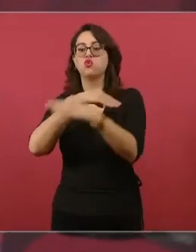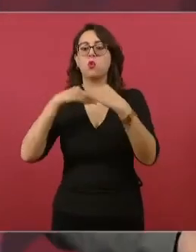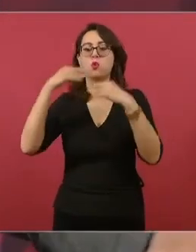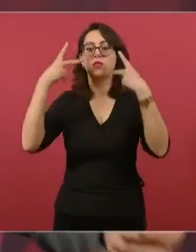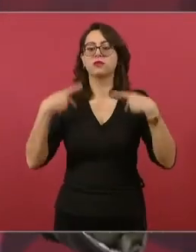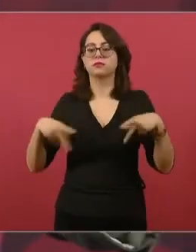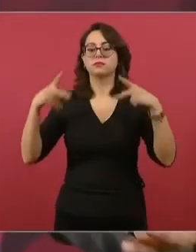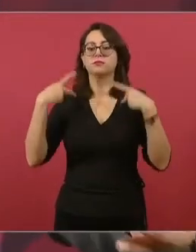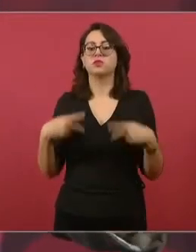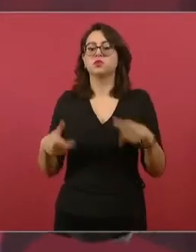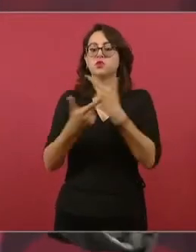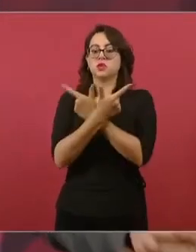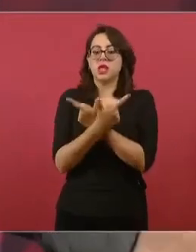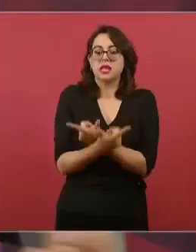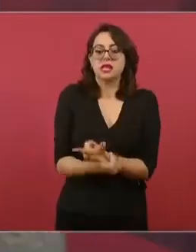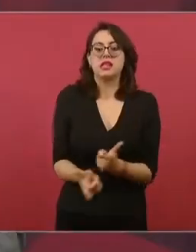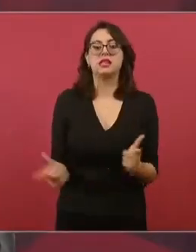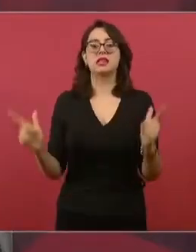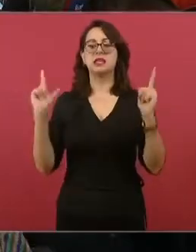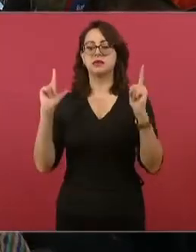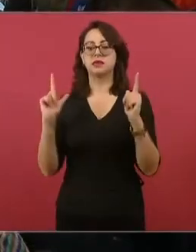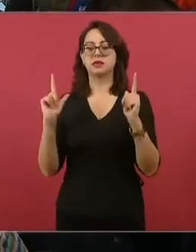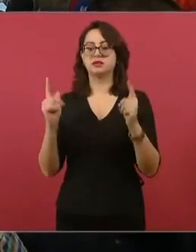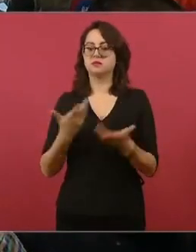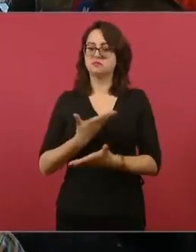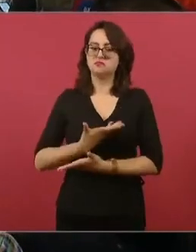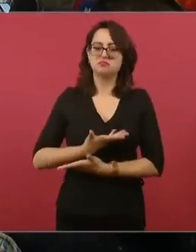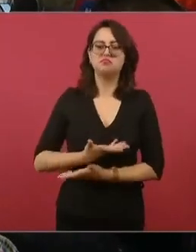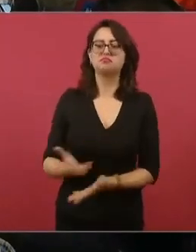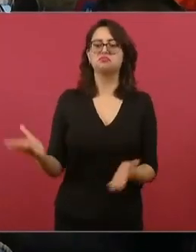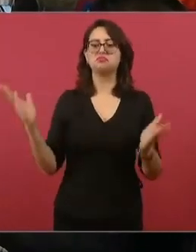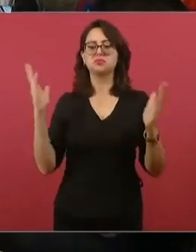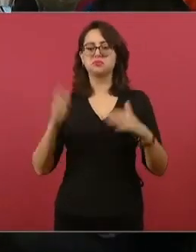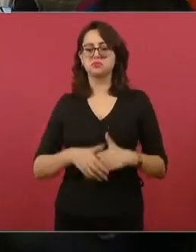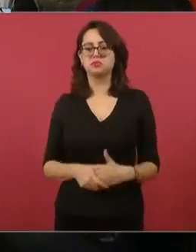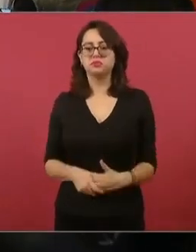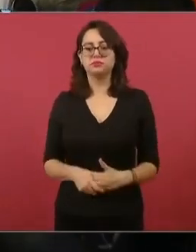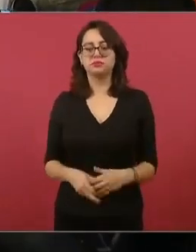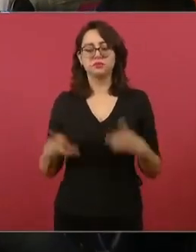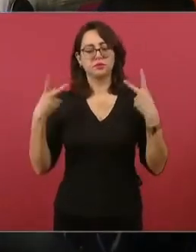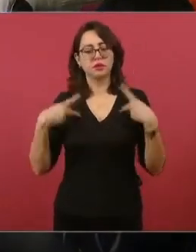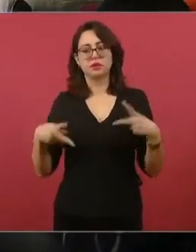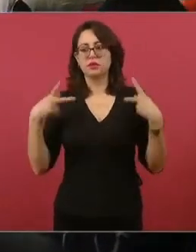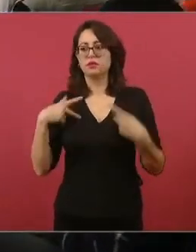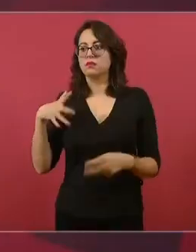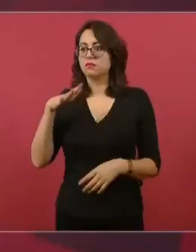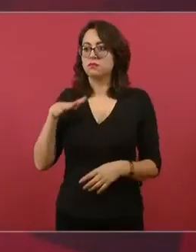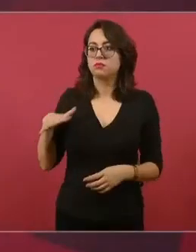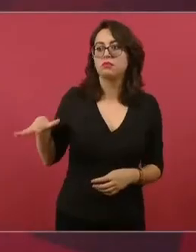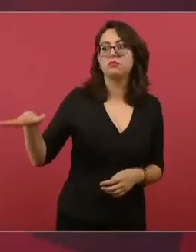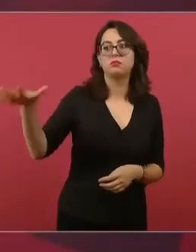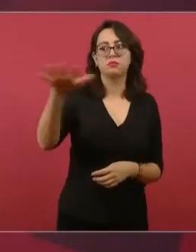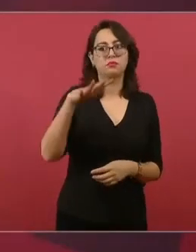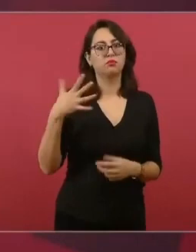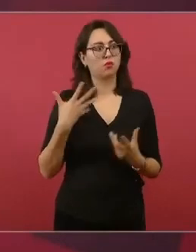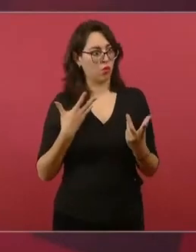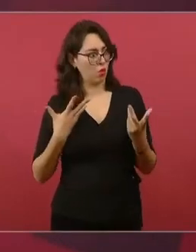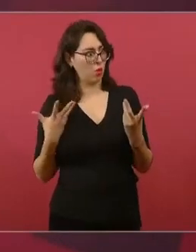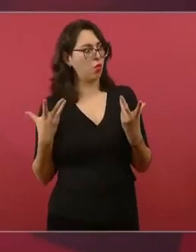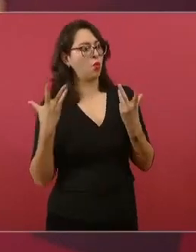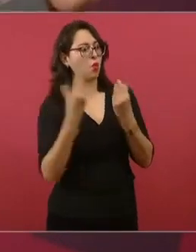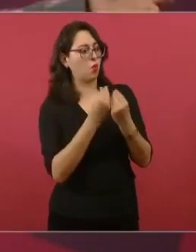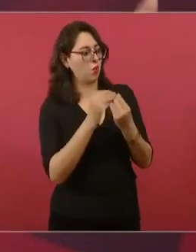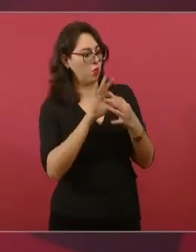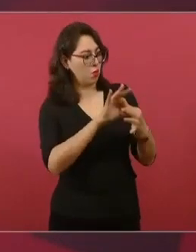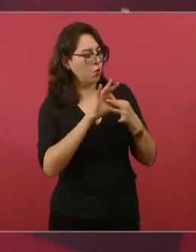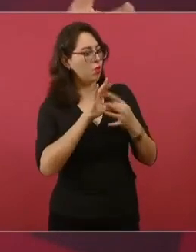y tenía la posibilidad, no pudo o no quiso